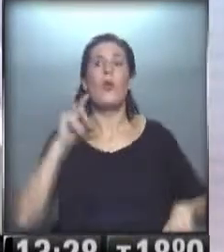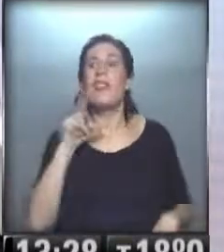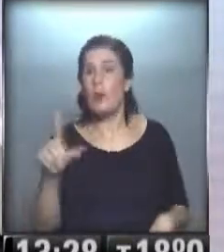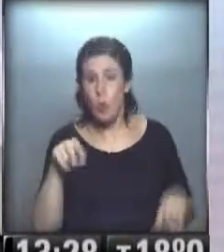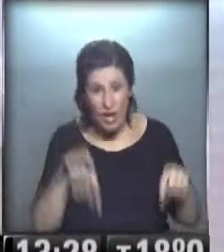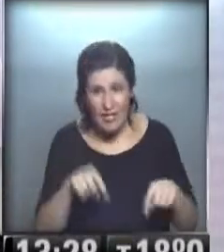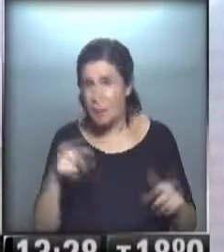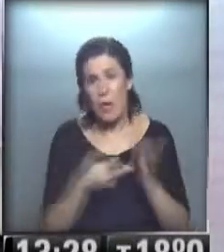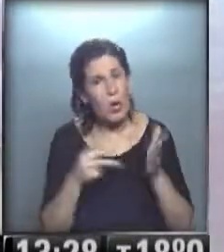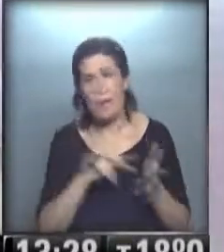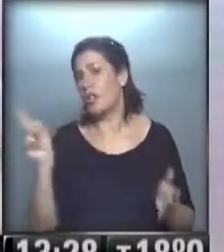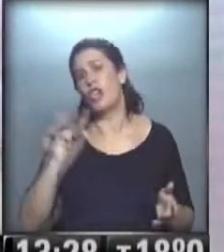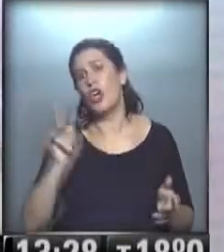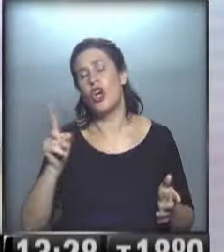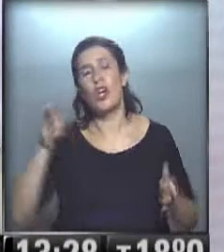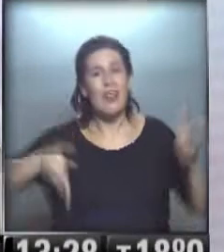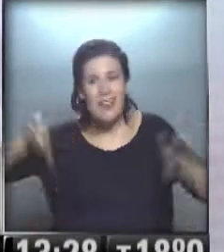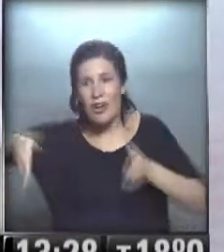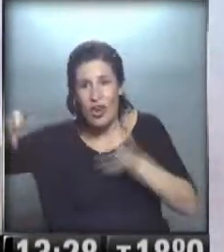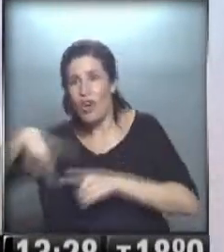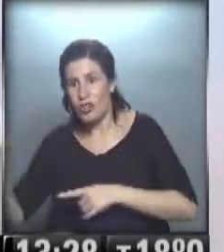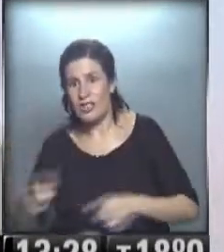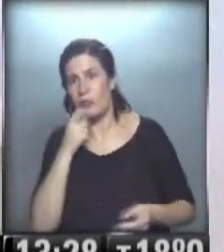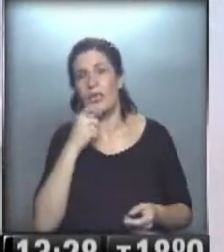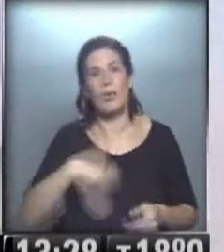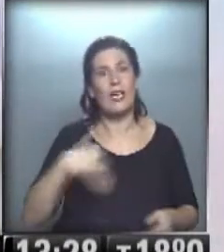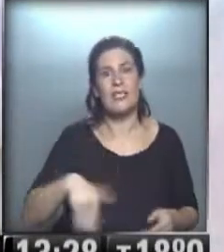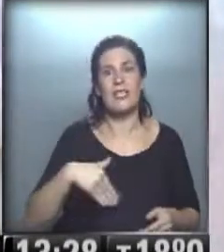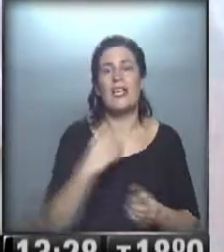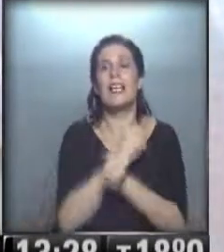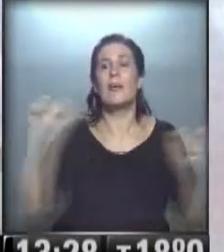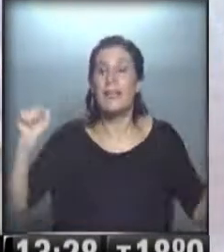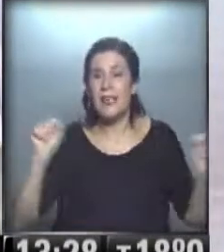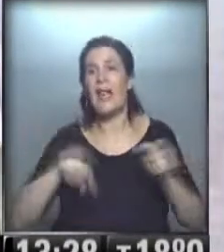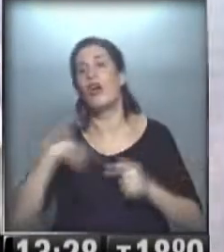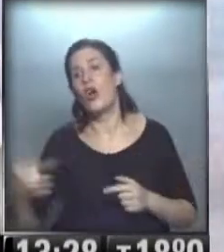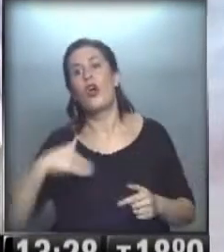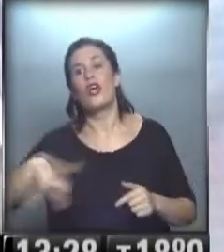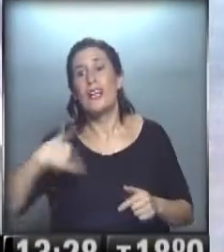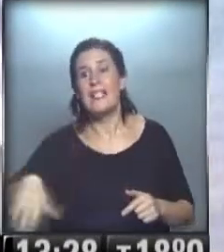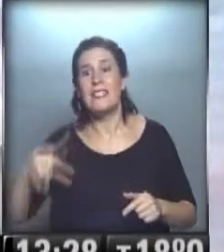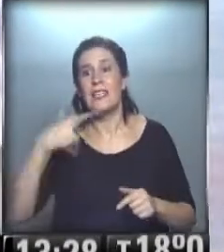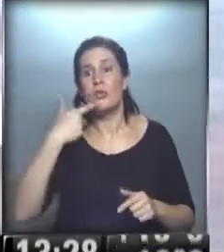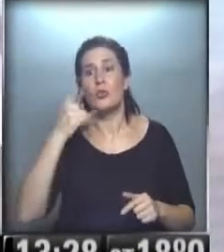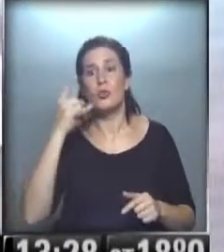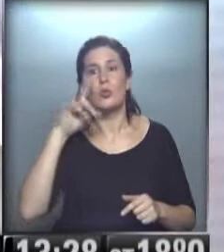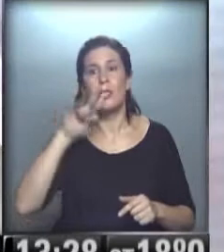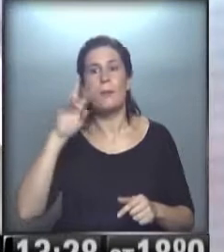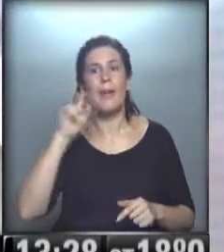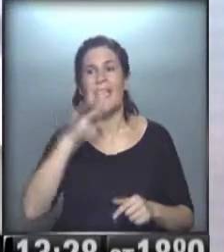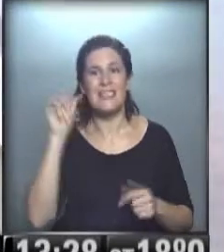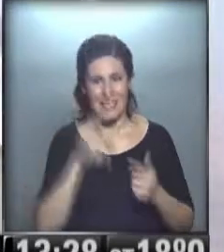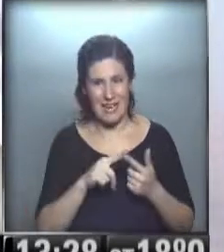por ejemplo, y el botín, ¿no? Libertad. La calle de las joyerías. Ahí hubo un pequeño